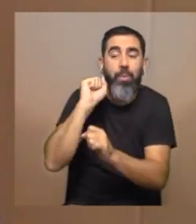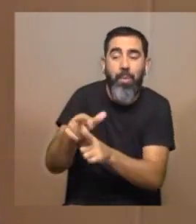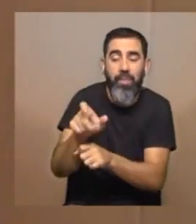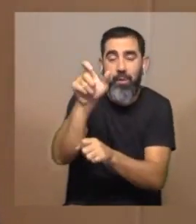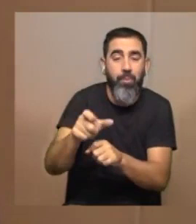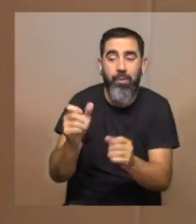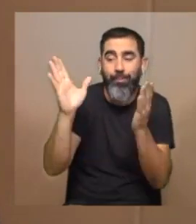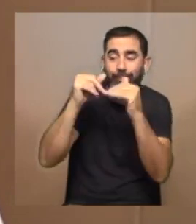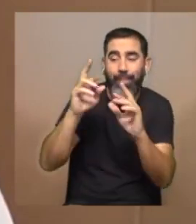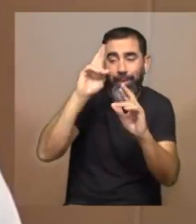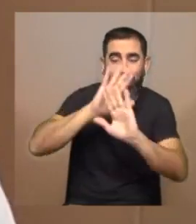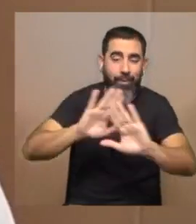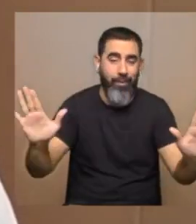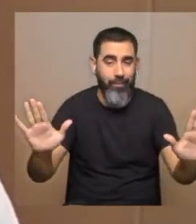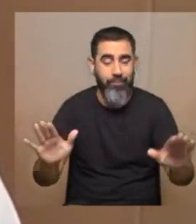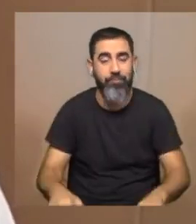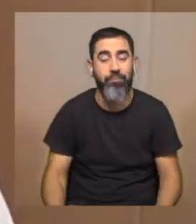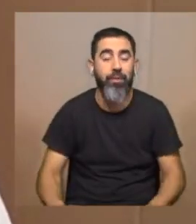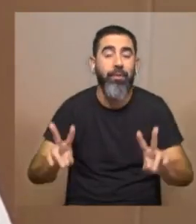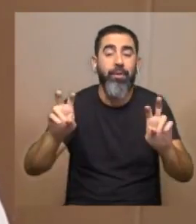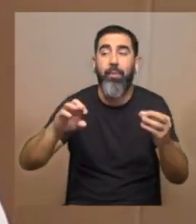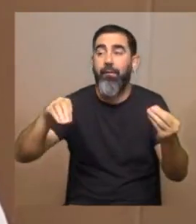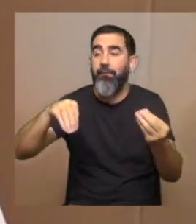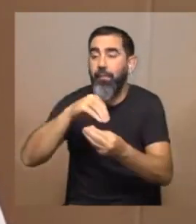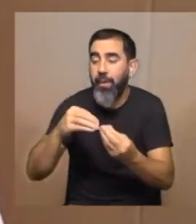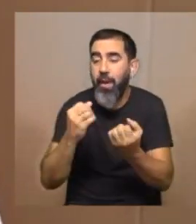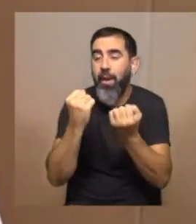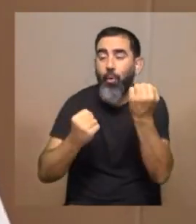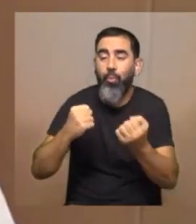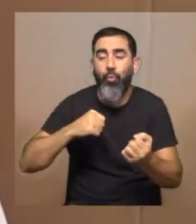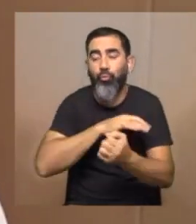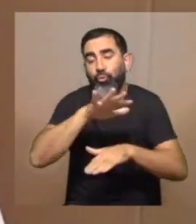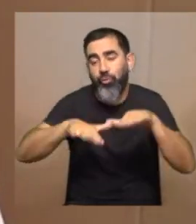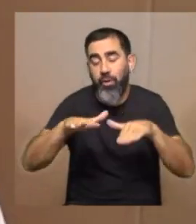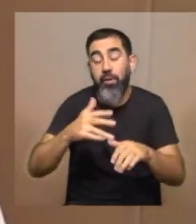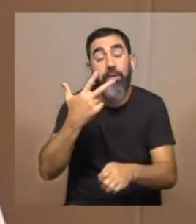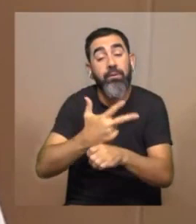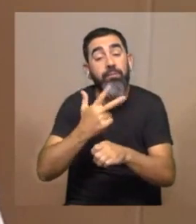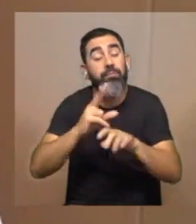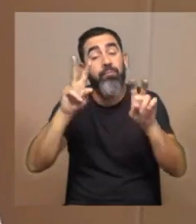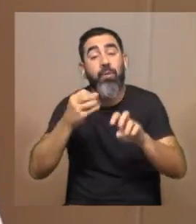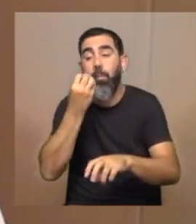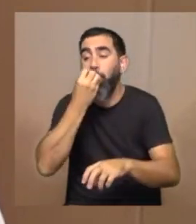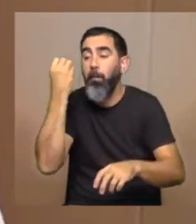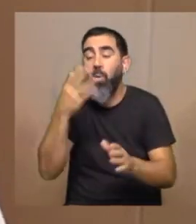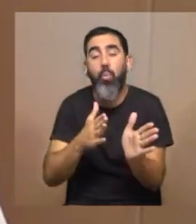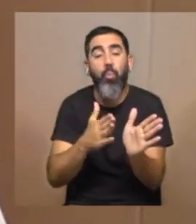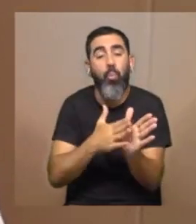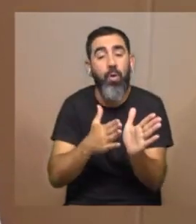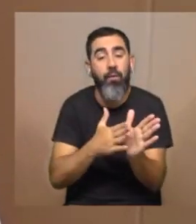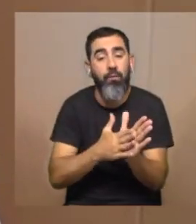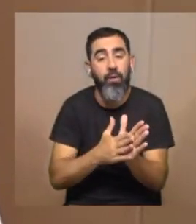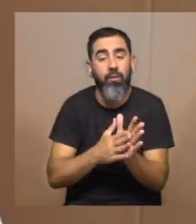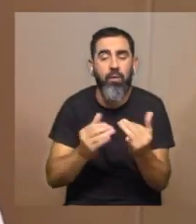paciente no va a poder cumplir por su tema familiar, económico, social, etc. Y en tercer lugar, la mejor evidencia disponible. Durante